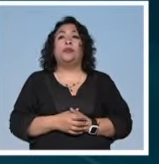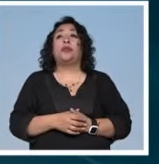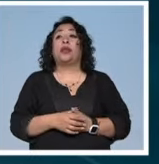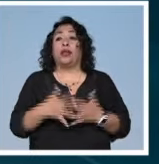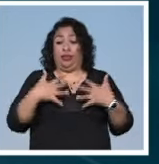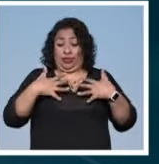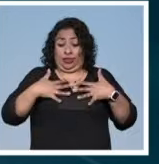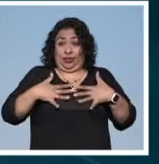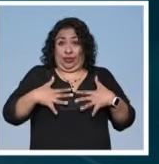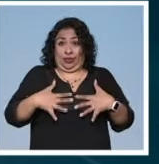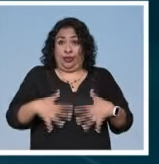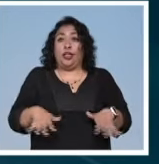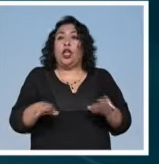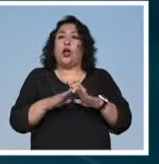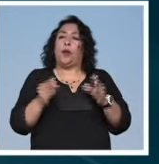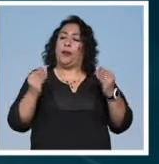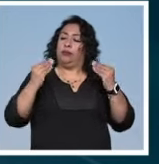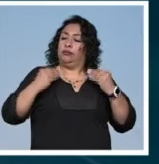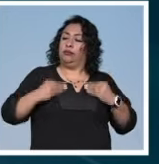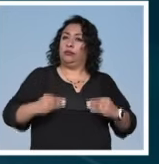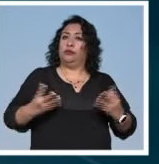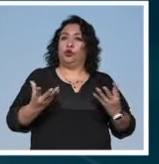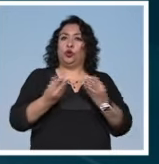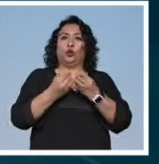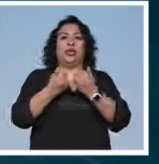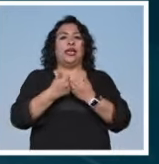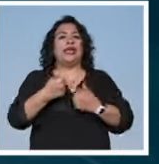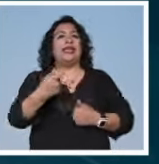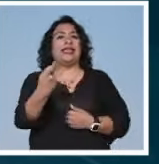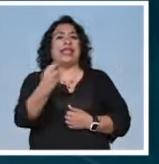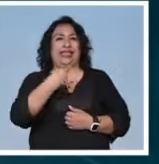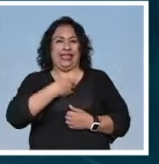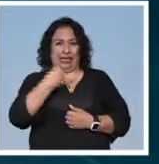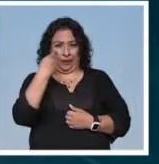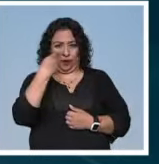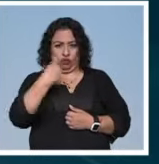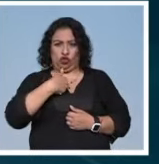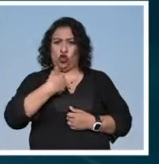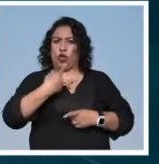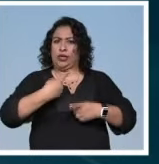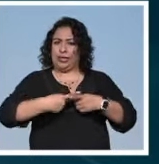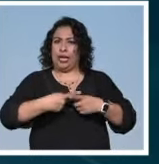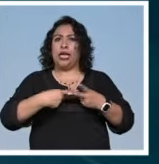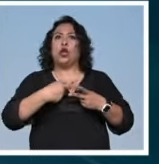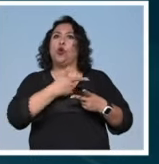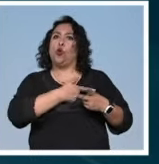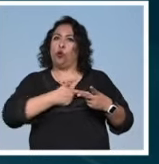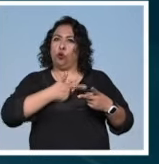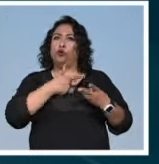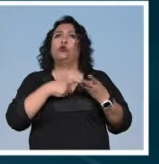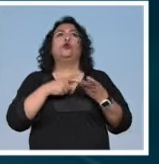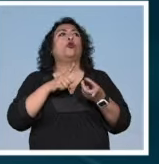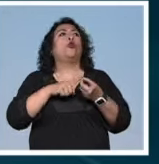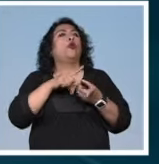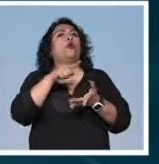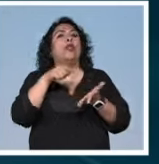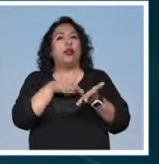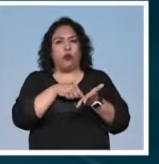Las prendas que vestimos y cómo las portamos son parte de nuestra identidad. Muestran quiénes somos, nuestros gustos y de dónde